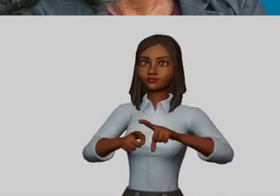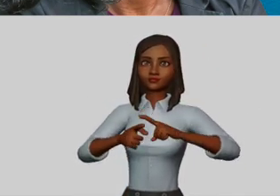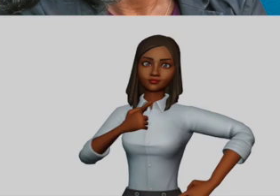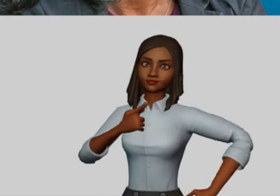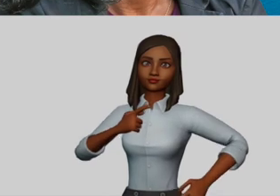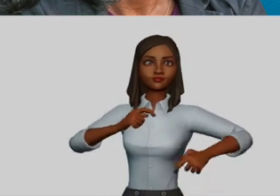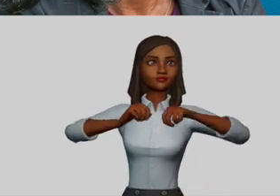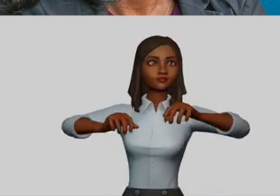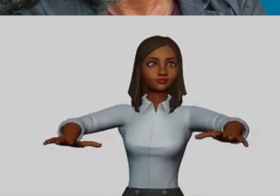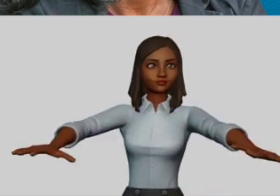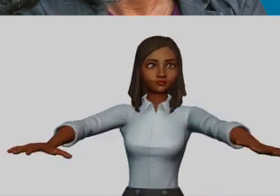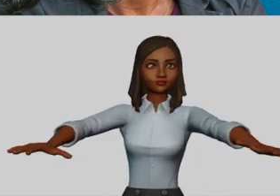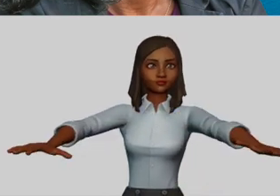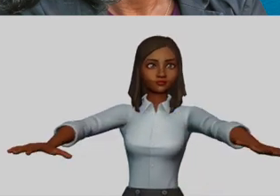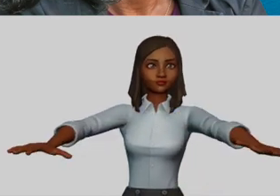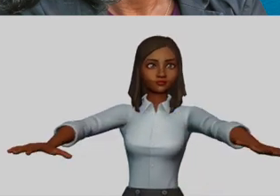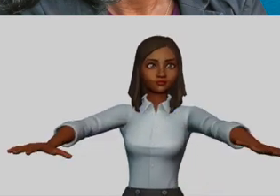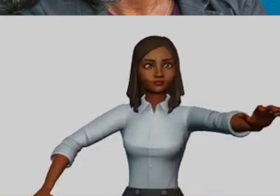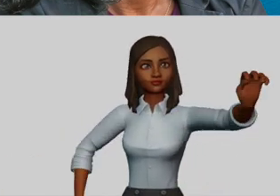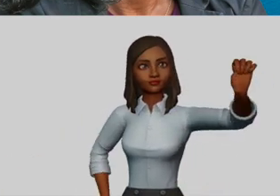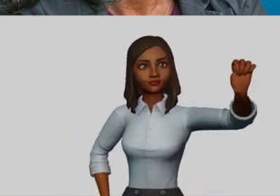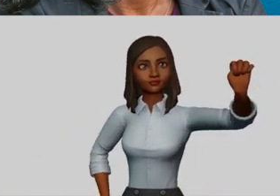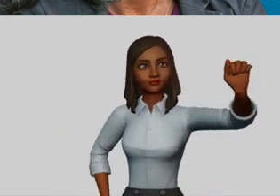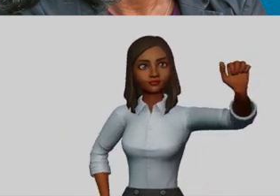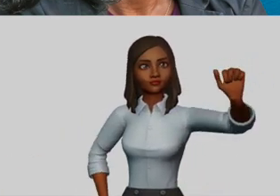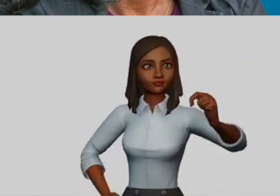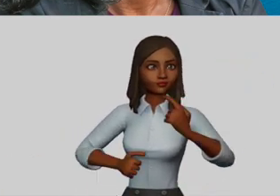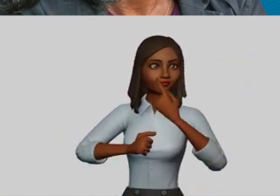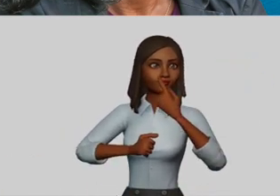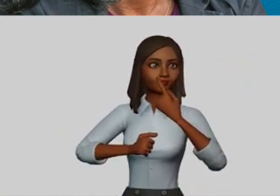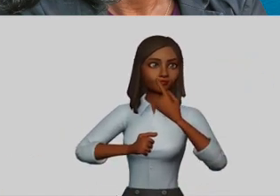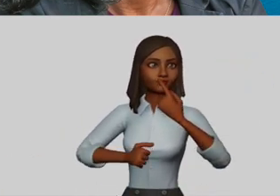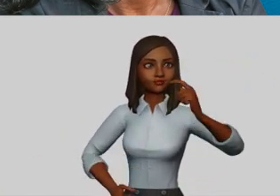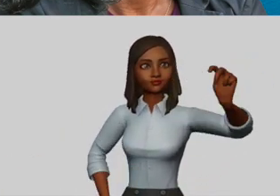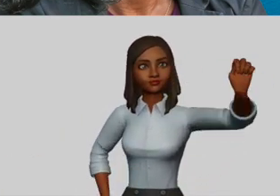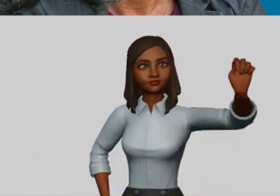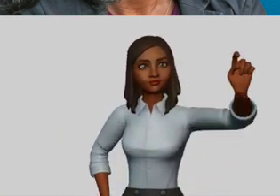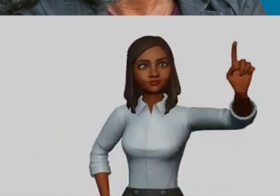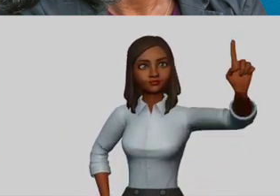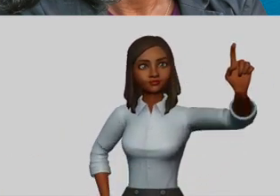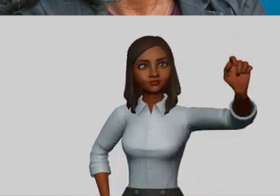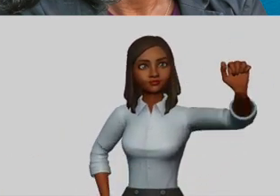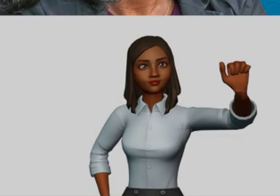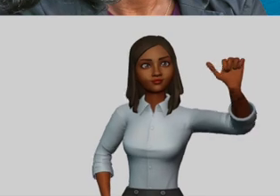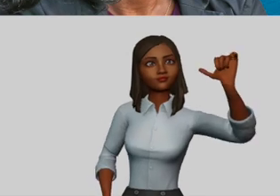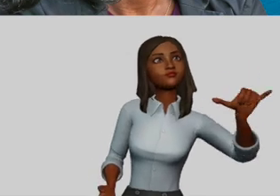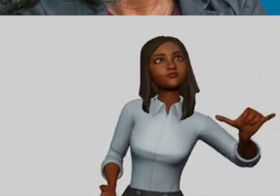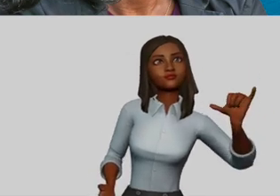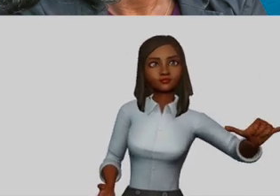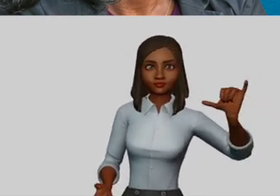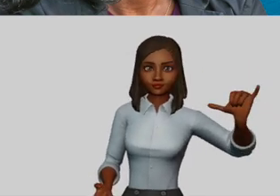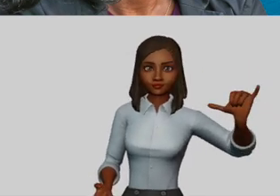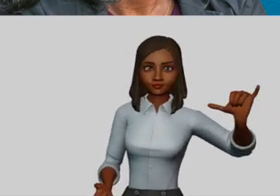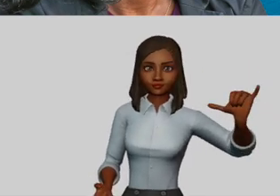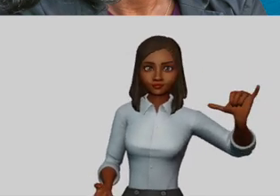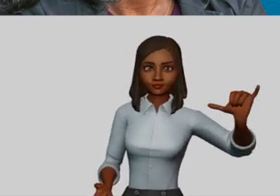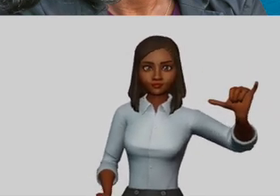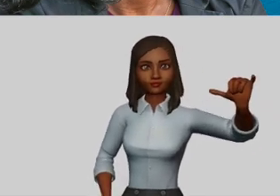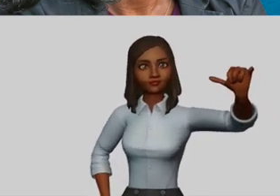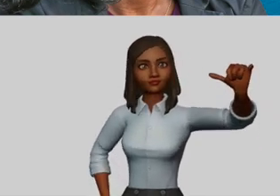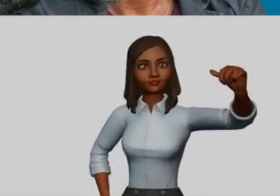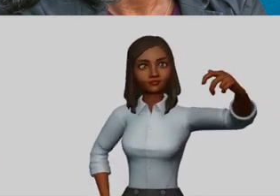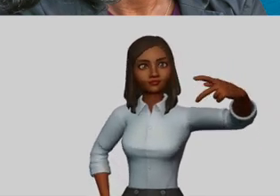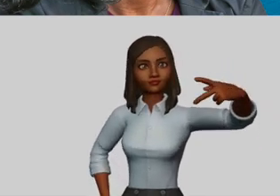yo sé matemática, él es otro nivel de matemática, él es la gente de que los otros días salimos a